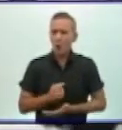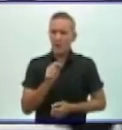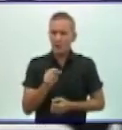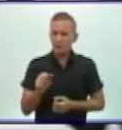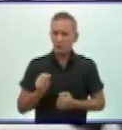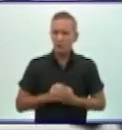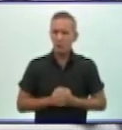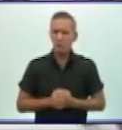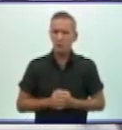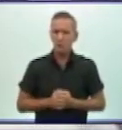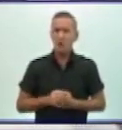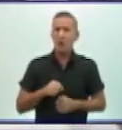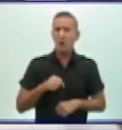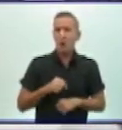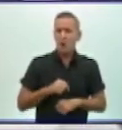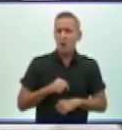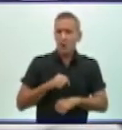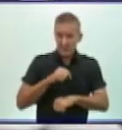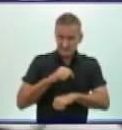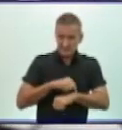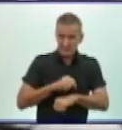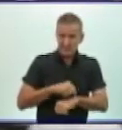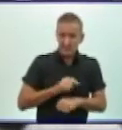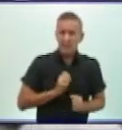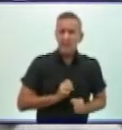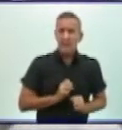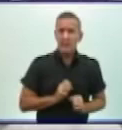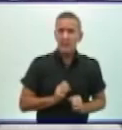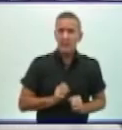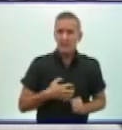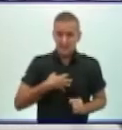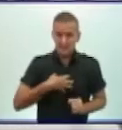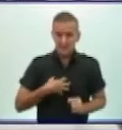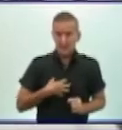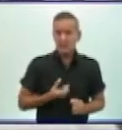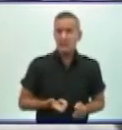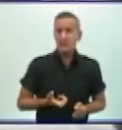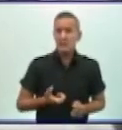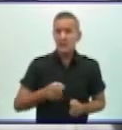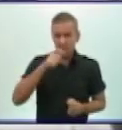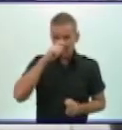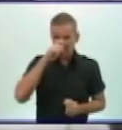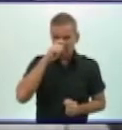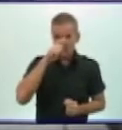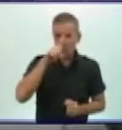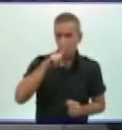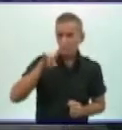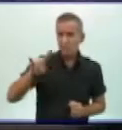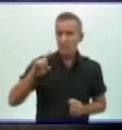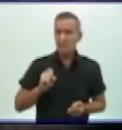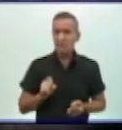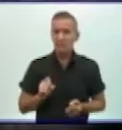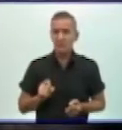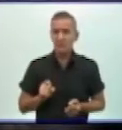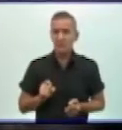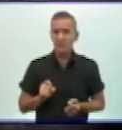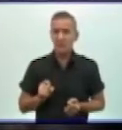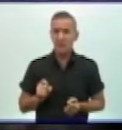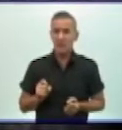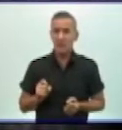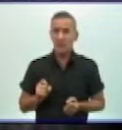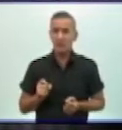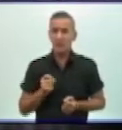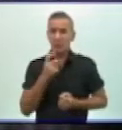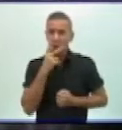historia que marcan la mayoría de edad de Fran País. Fran tiene 19 años cuando Fidel asalta el Moncada con los grupos de jóvenes